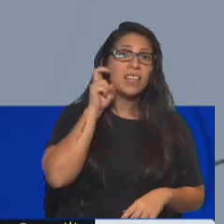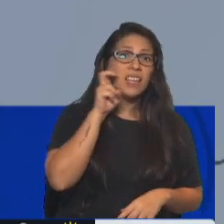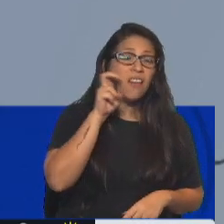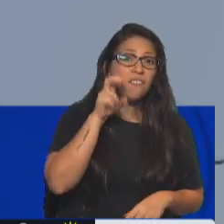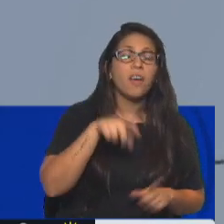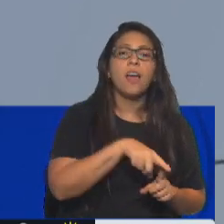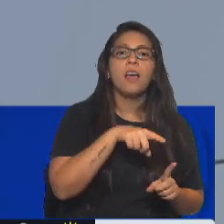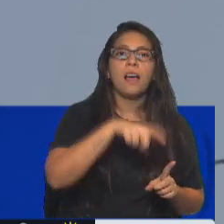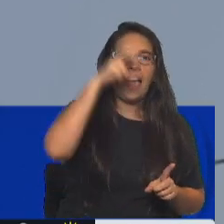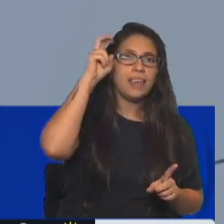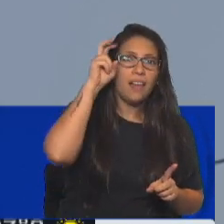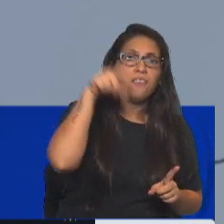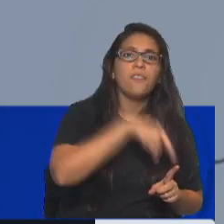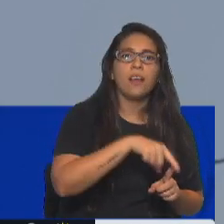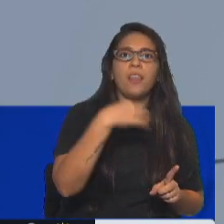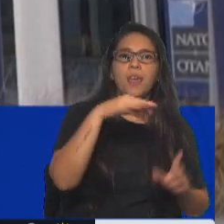invadidas en 2022.